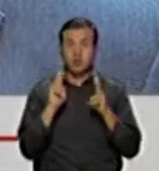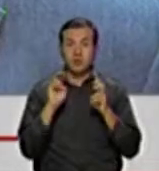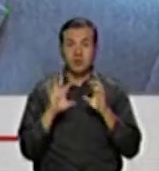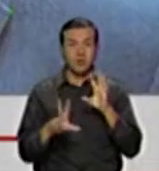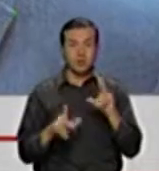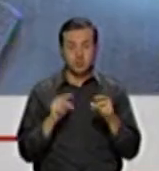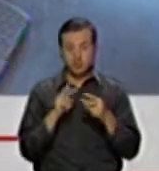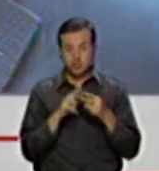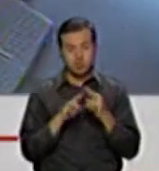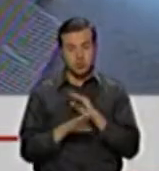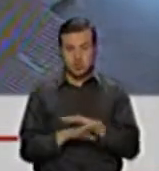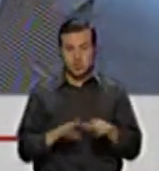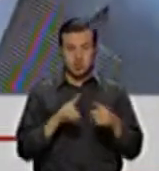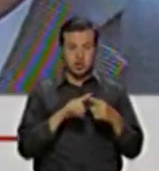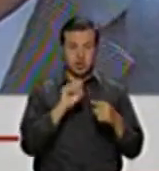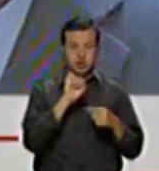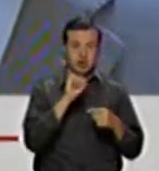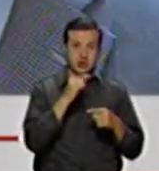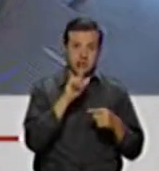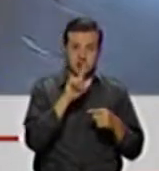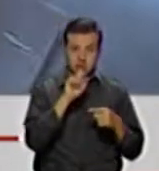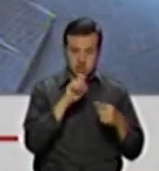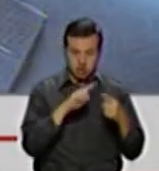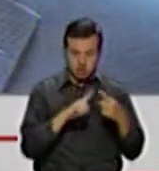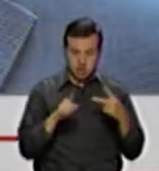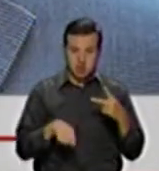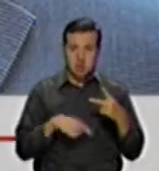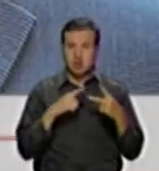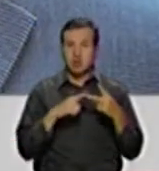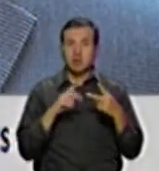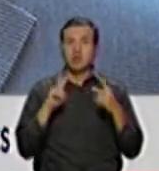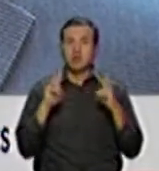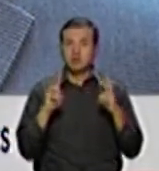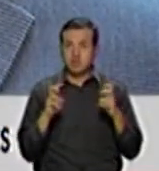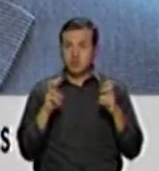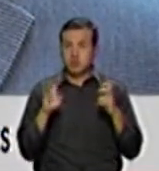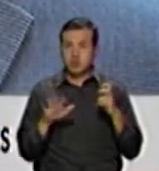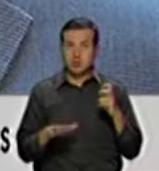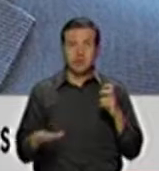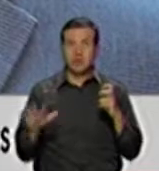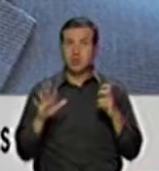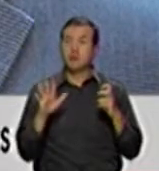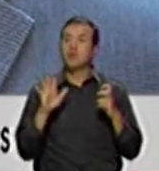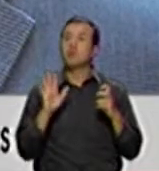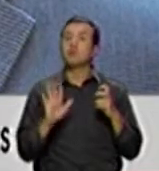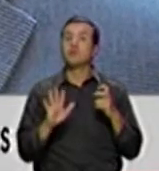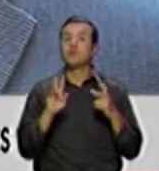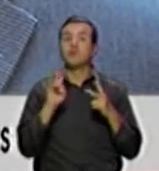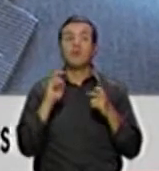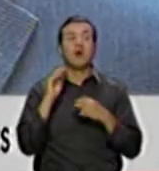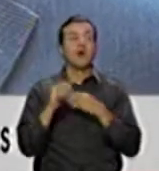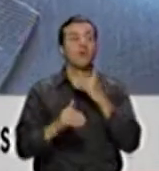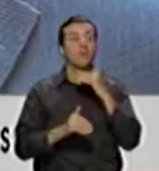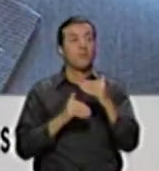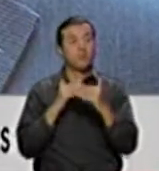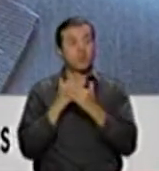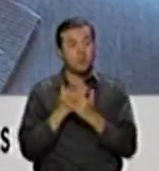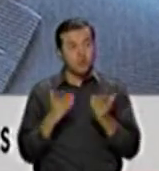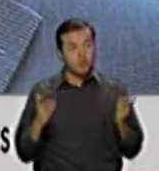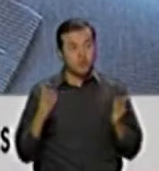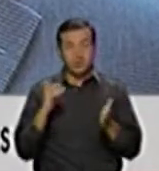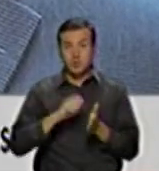corrupción, el caso Zinge y el caso de la extensión y la vinculación en los procesos